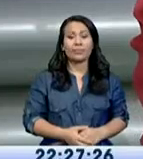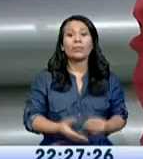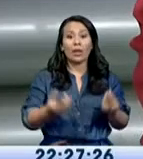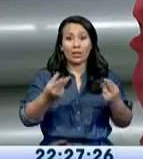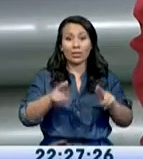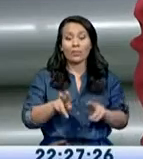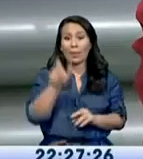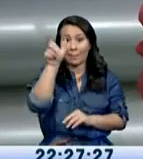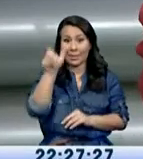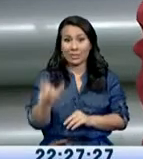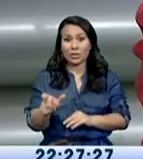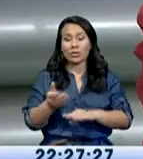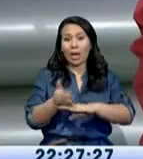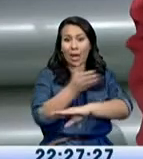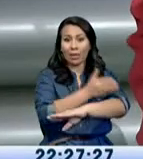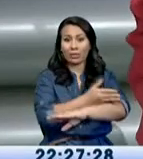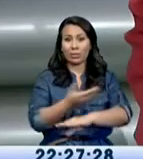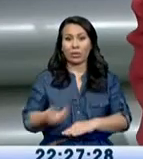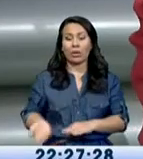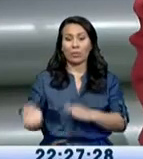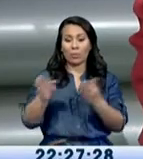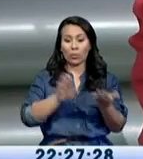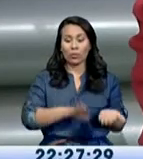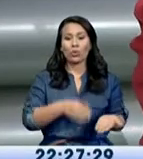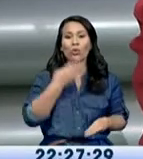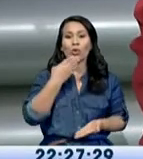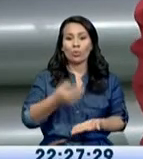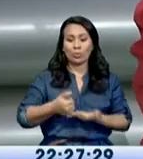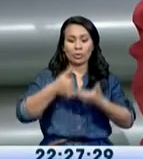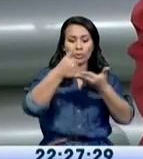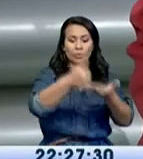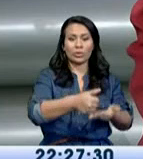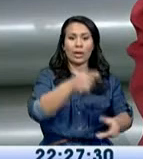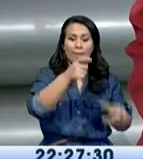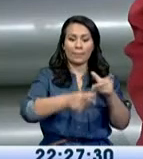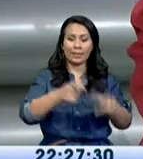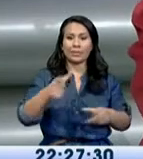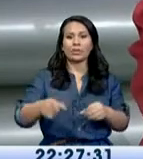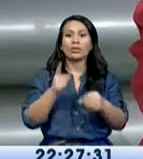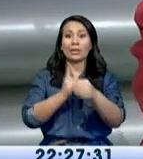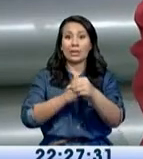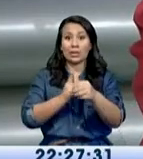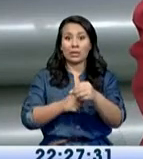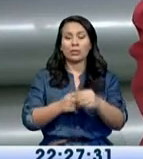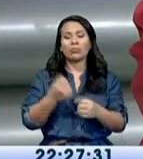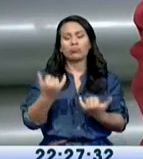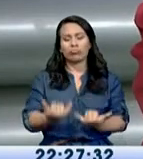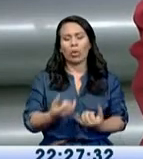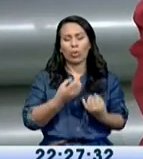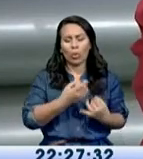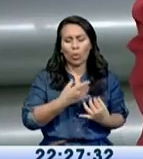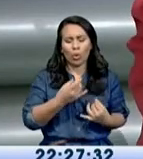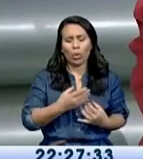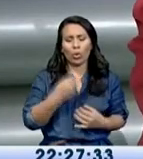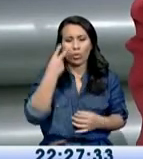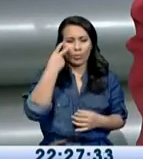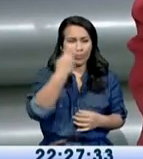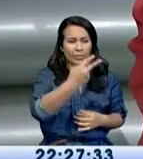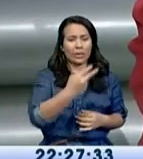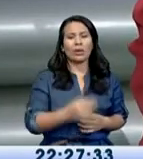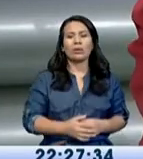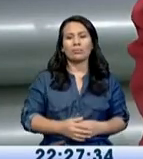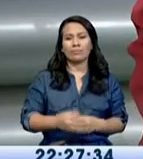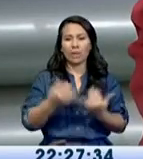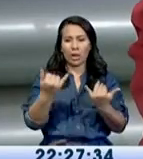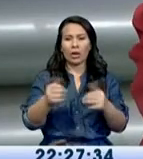Los restos del ciudadano que murió cuando salvó la vida a unos obreros en Quito están siendo velados en medio del dolor de familiares y amigos. Entre tanto,